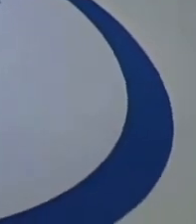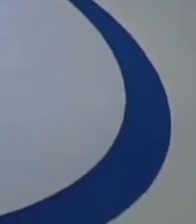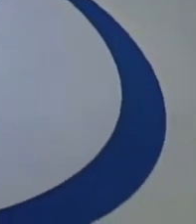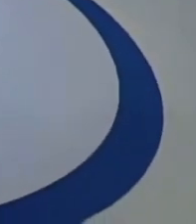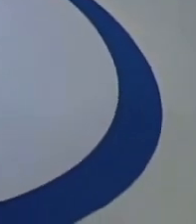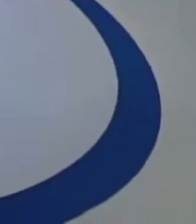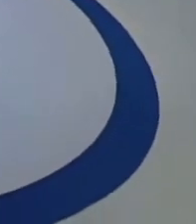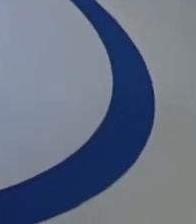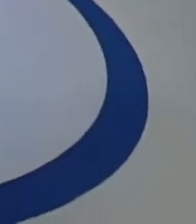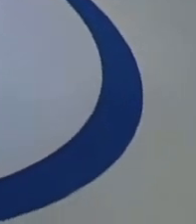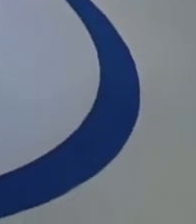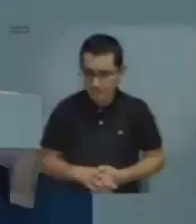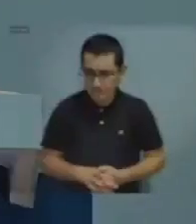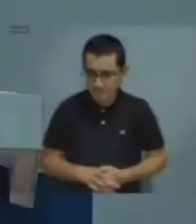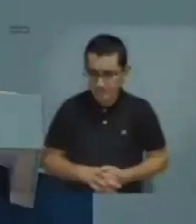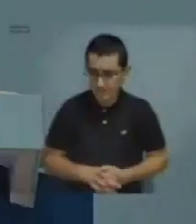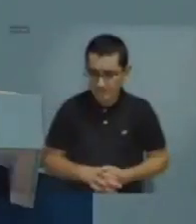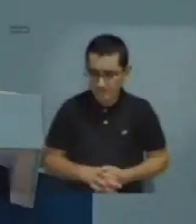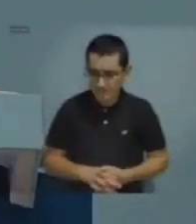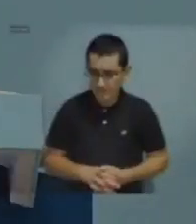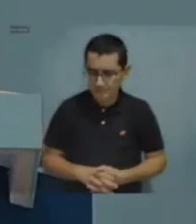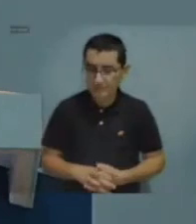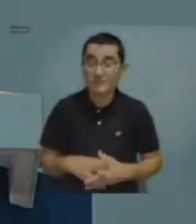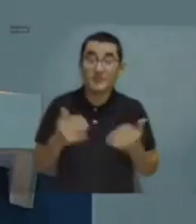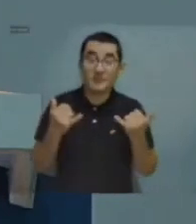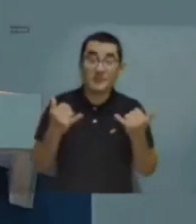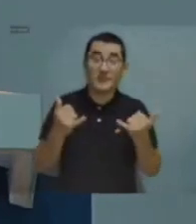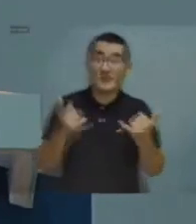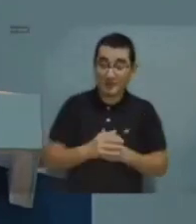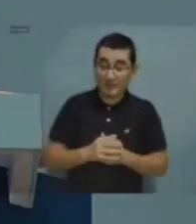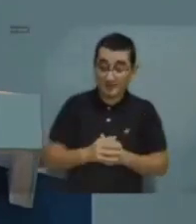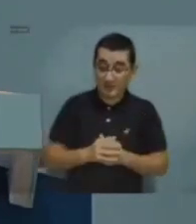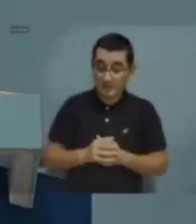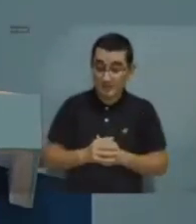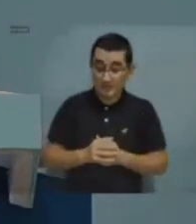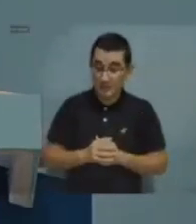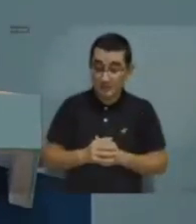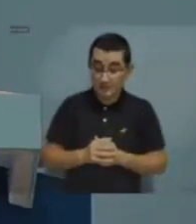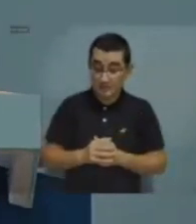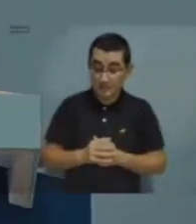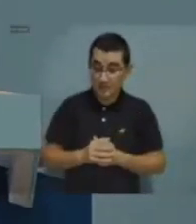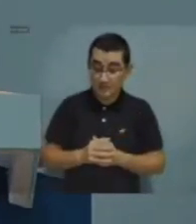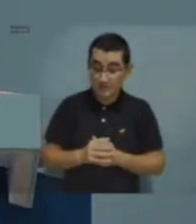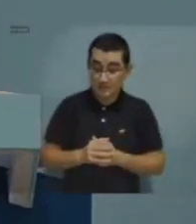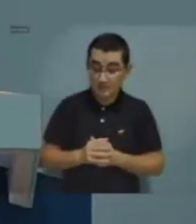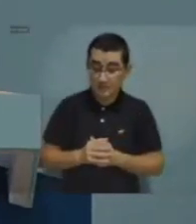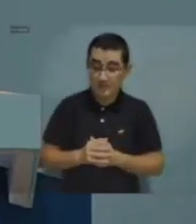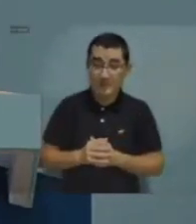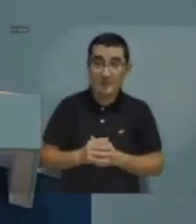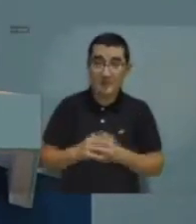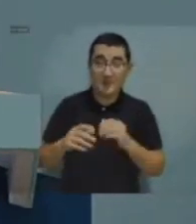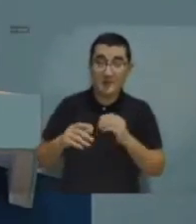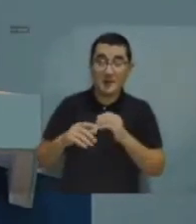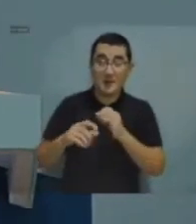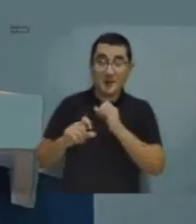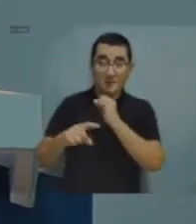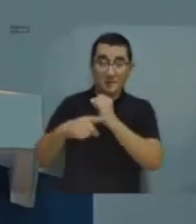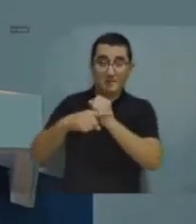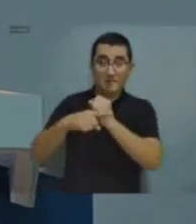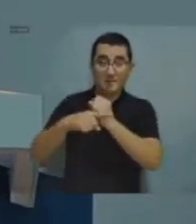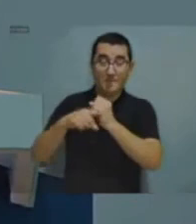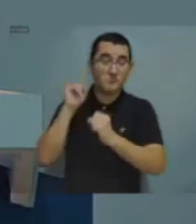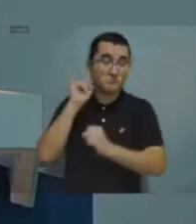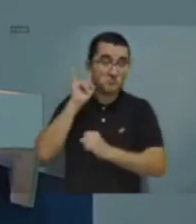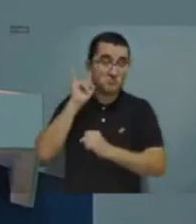ha sido muy enriquecedor, muy interesante, como mencionaba Viviana. Pues es notorio, es evidente que cada uno